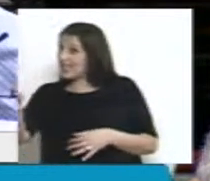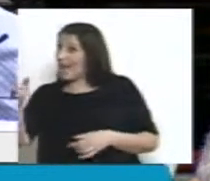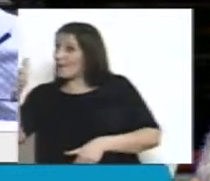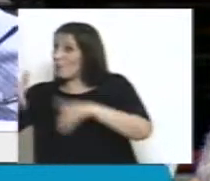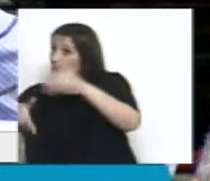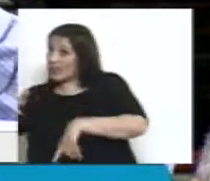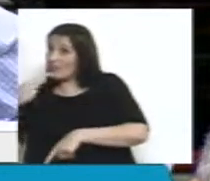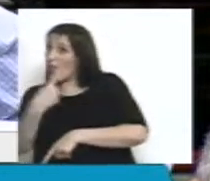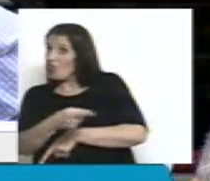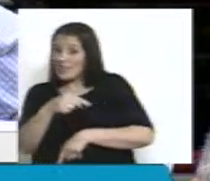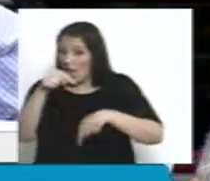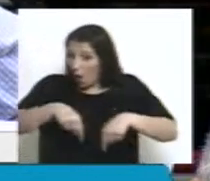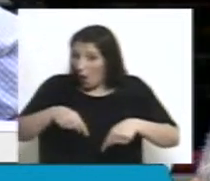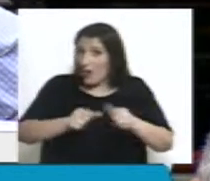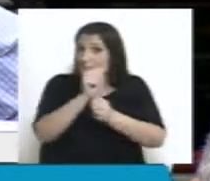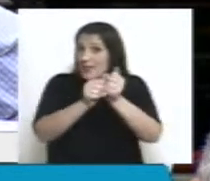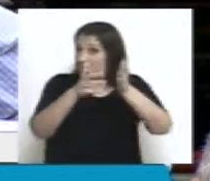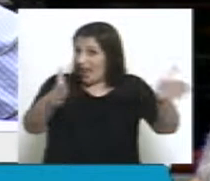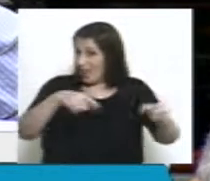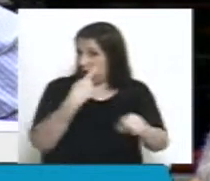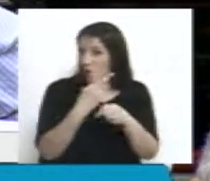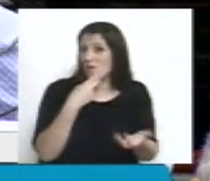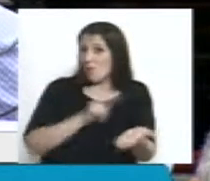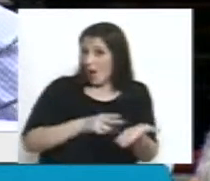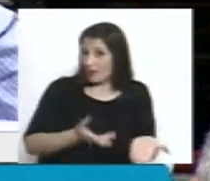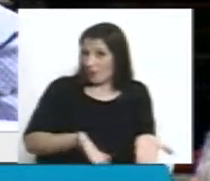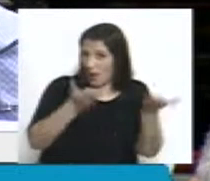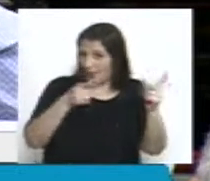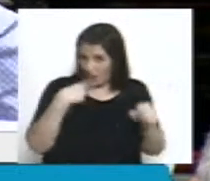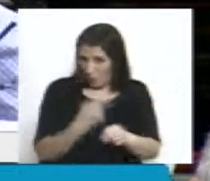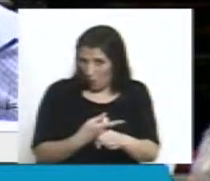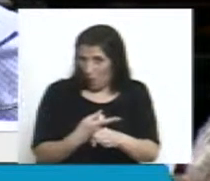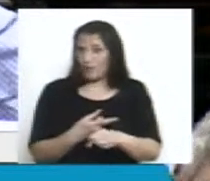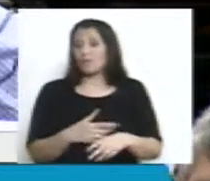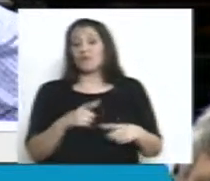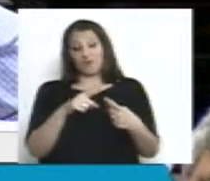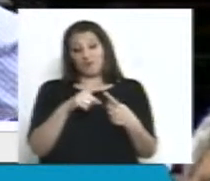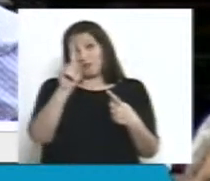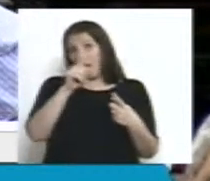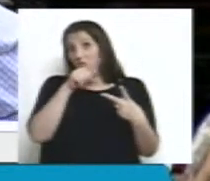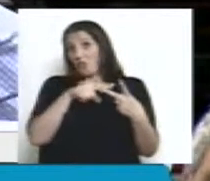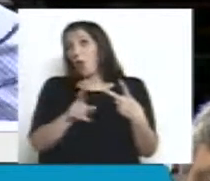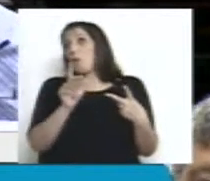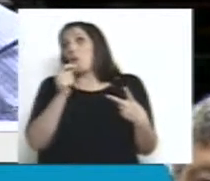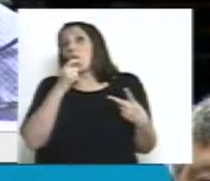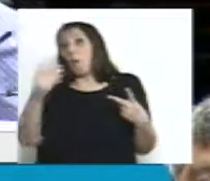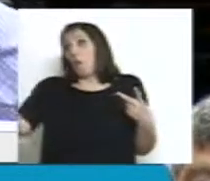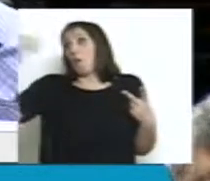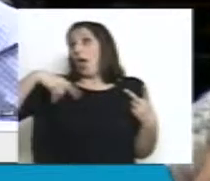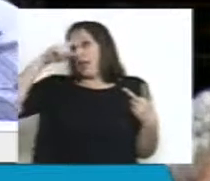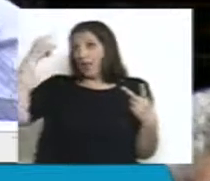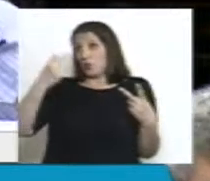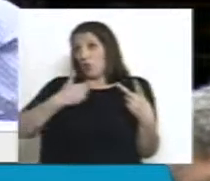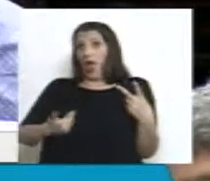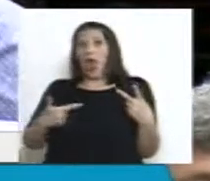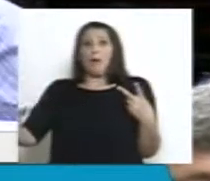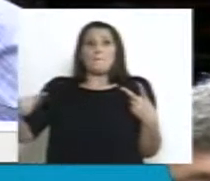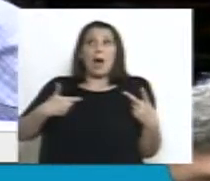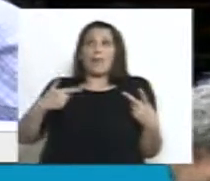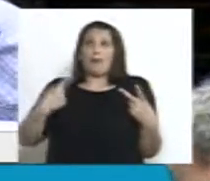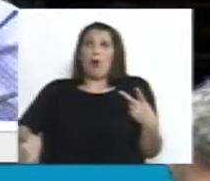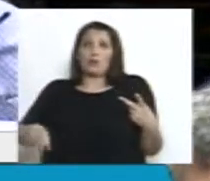Camino 2, venir al gobierno nacional a pedir algún regalo, alguna dádiva, y que a veces, por